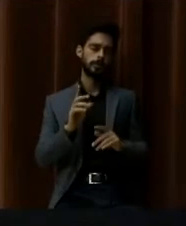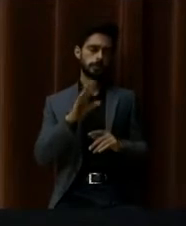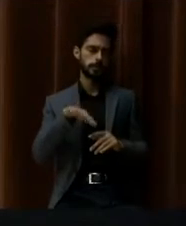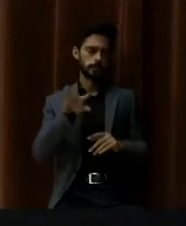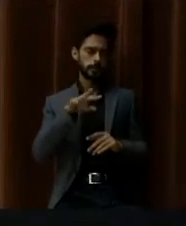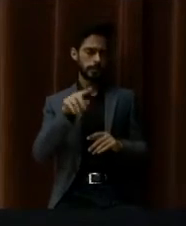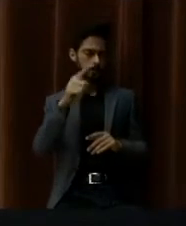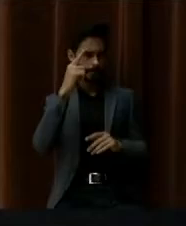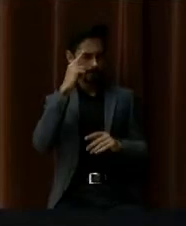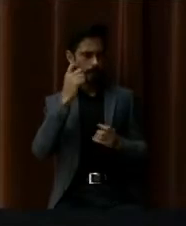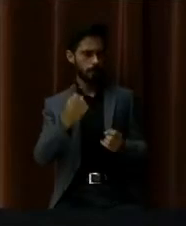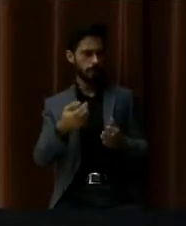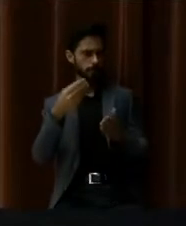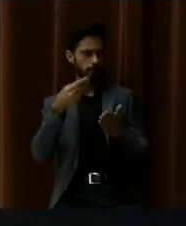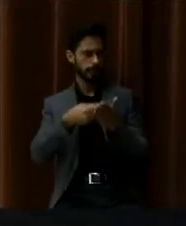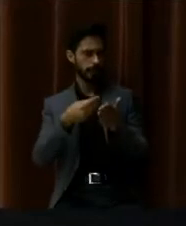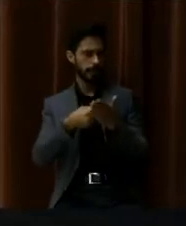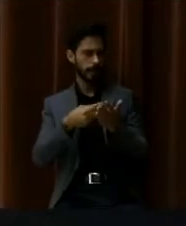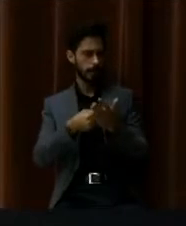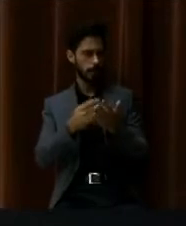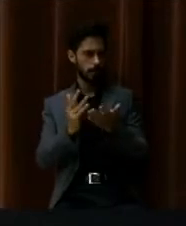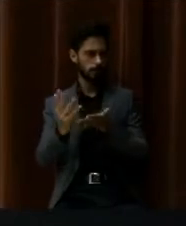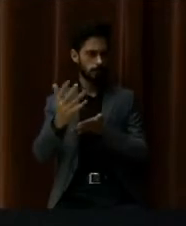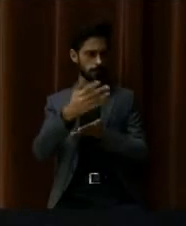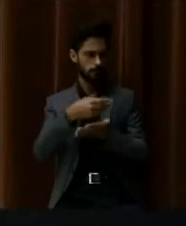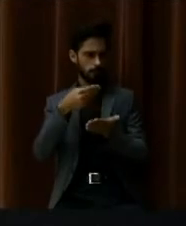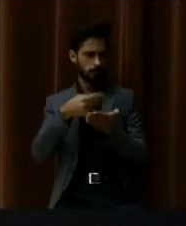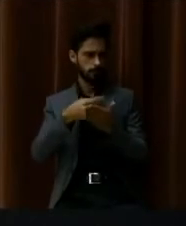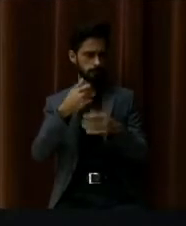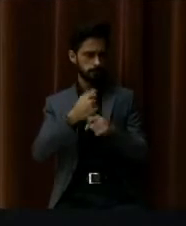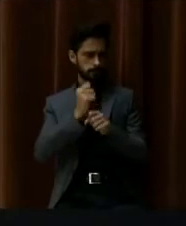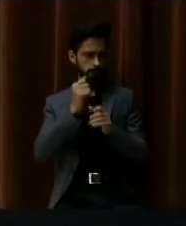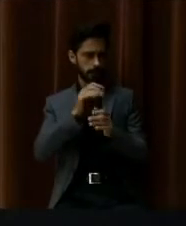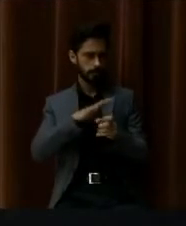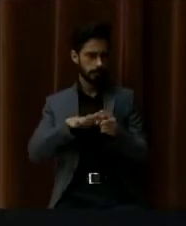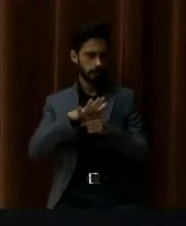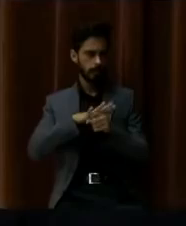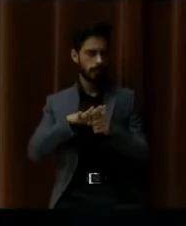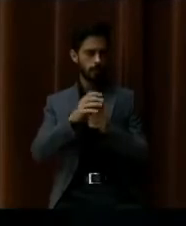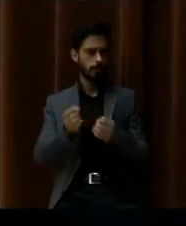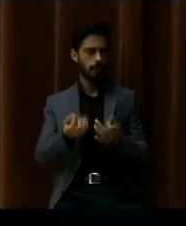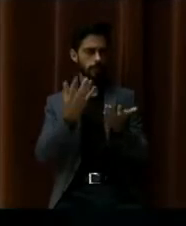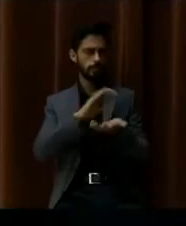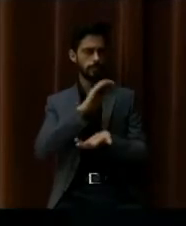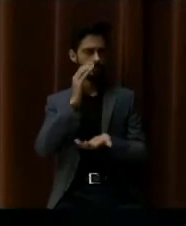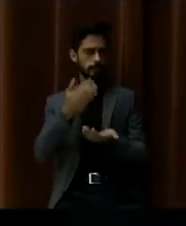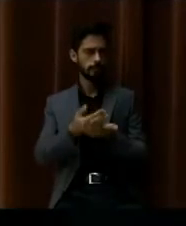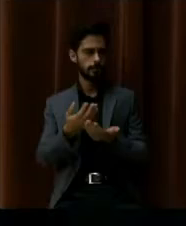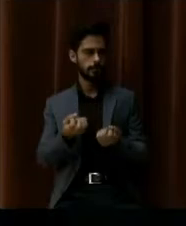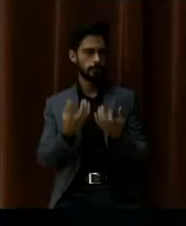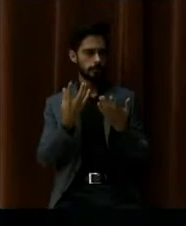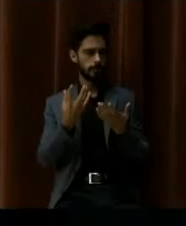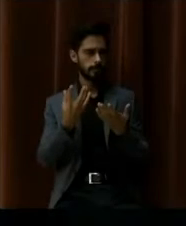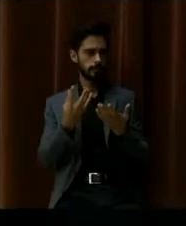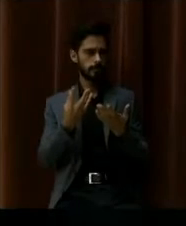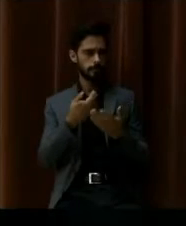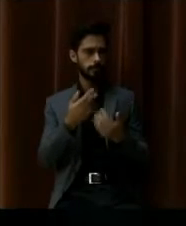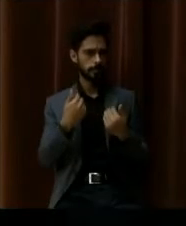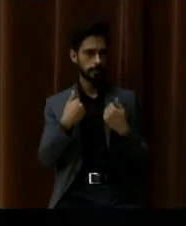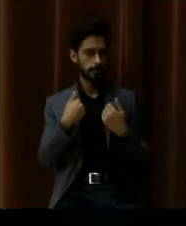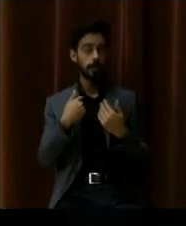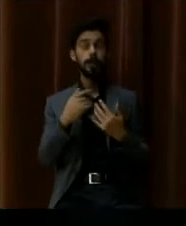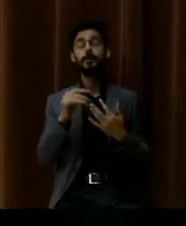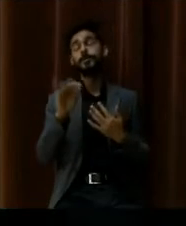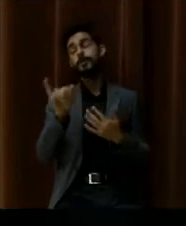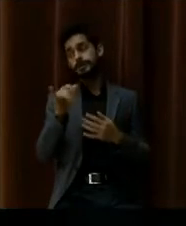en dinero cuanto generen dinero normalmente esa área en el departamento esa información se la puedo